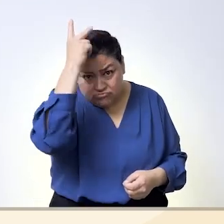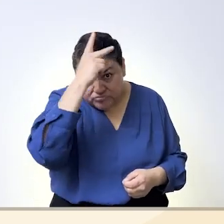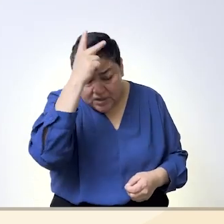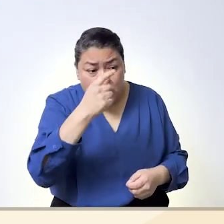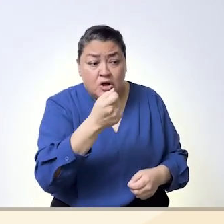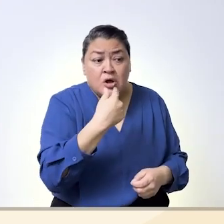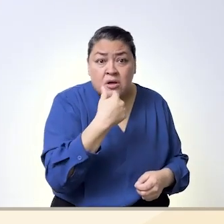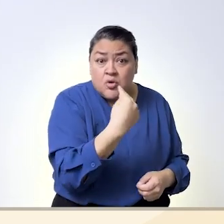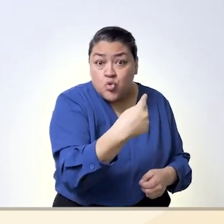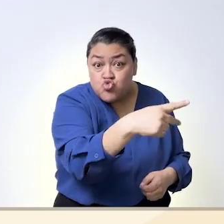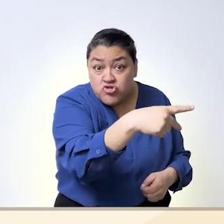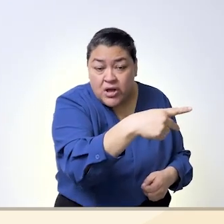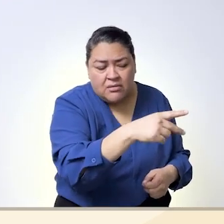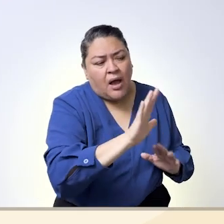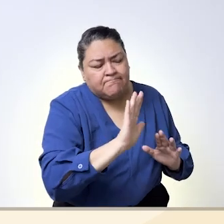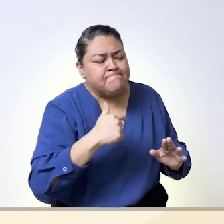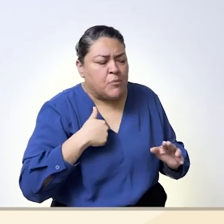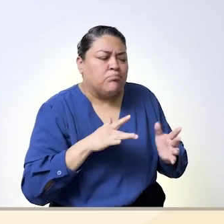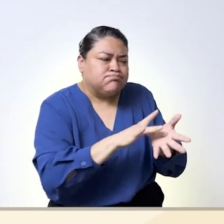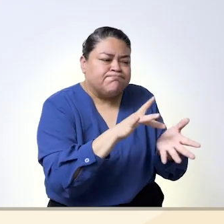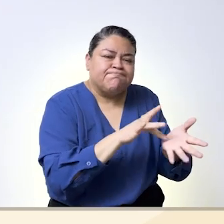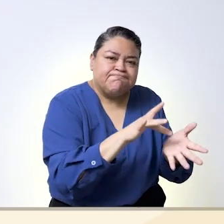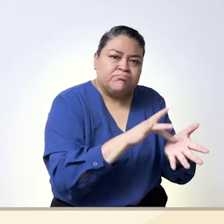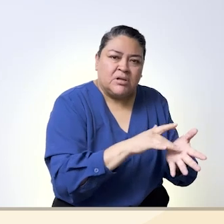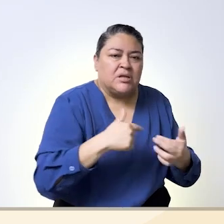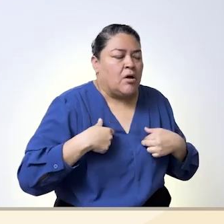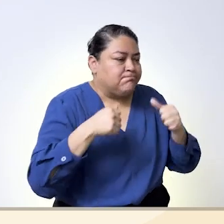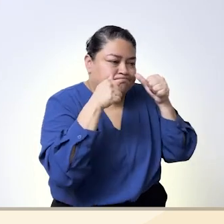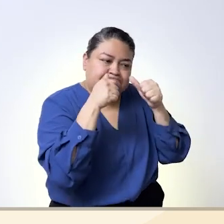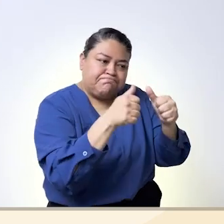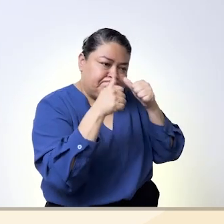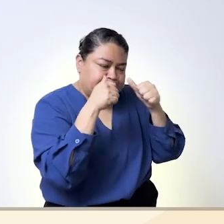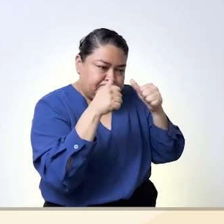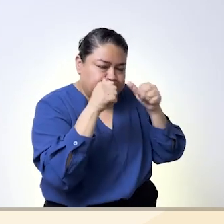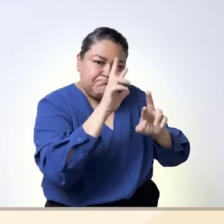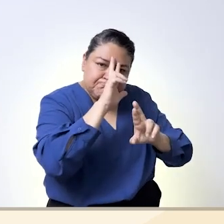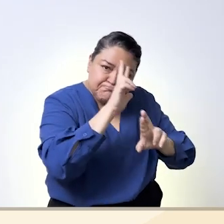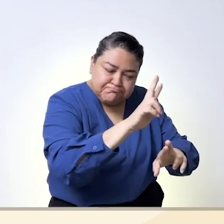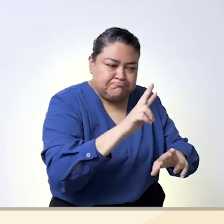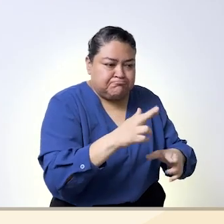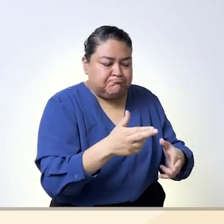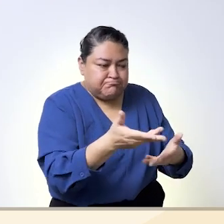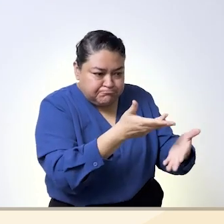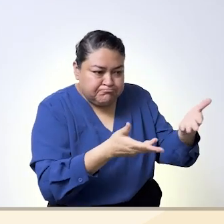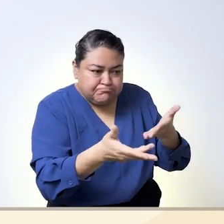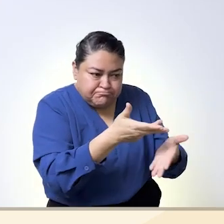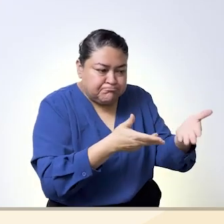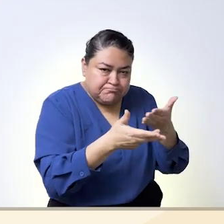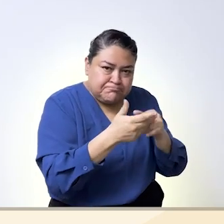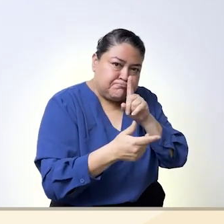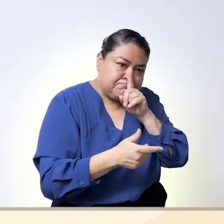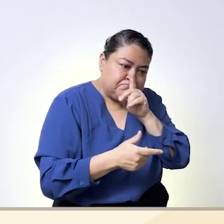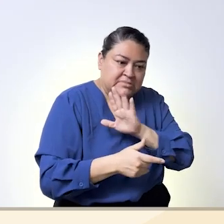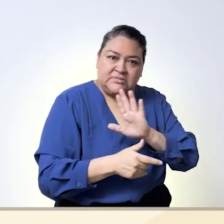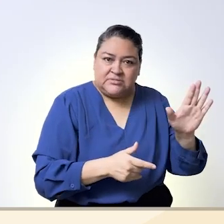lenguaje psiquiátrico y que también es parte de su proceso. Entonces, más bien, espacios de escucha activa, abierta, respetuosa y